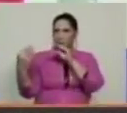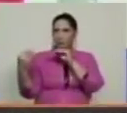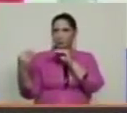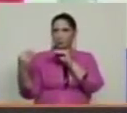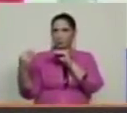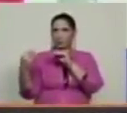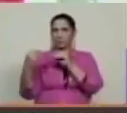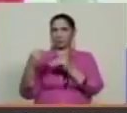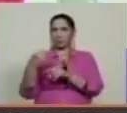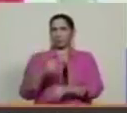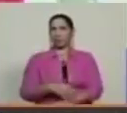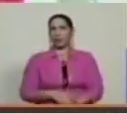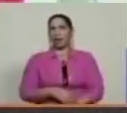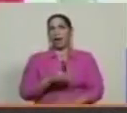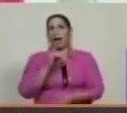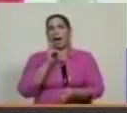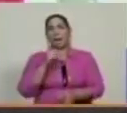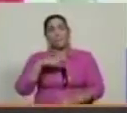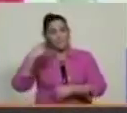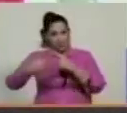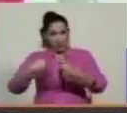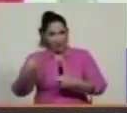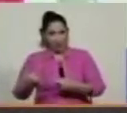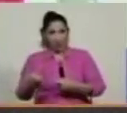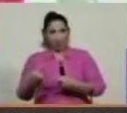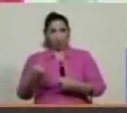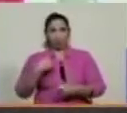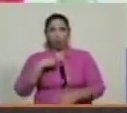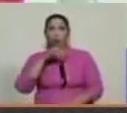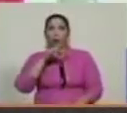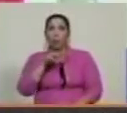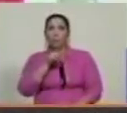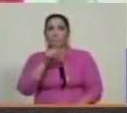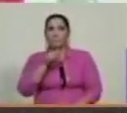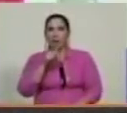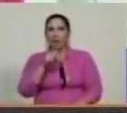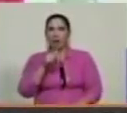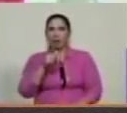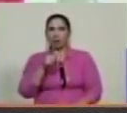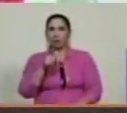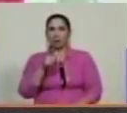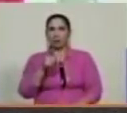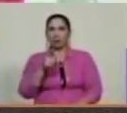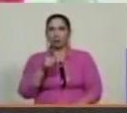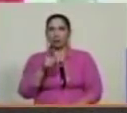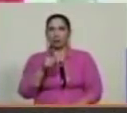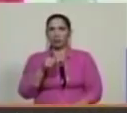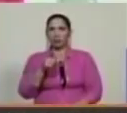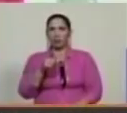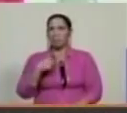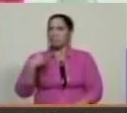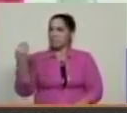viene a hablarte mal a ti de mí, me llamas y nos sentamos los tres para matar la culebra por la cabeza.